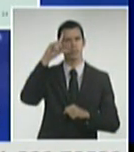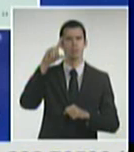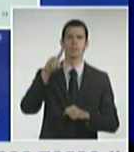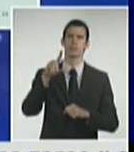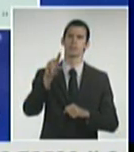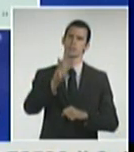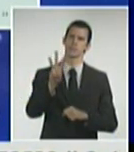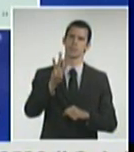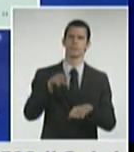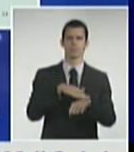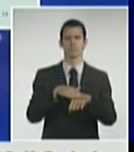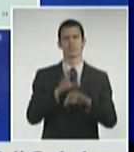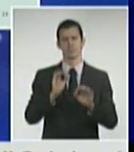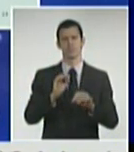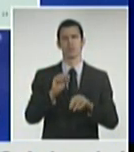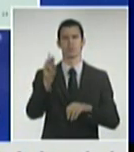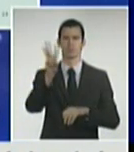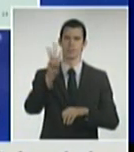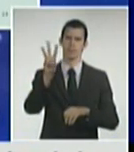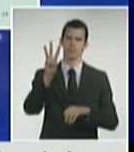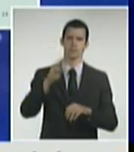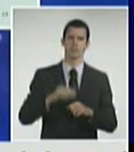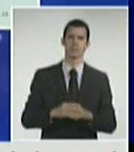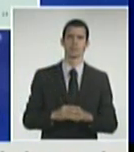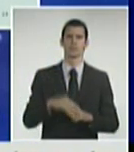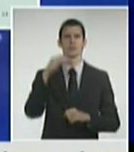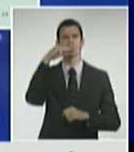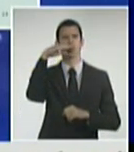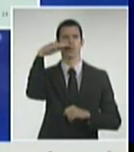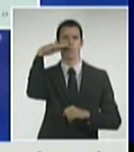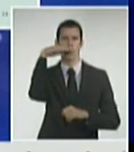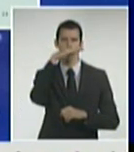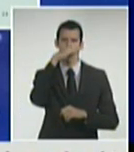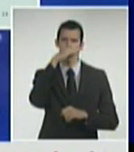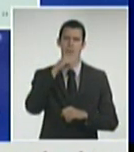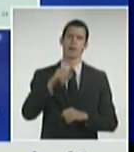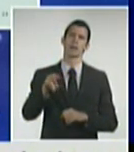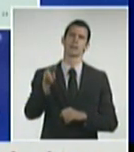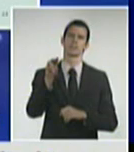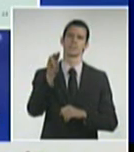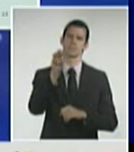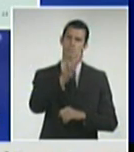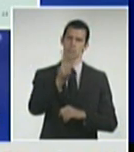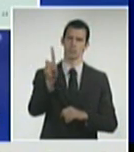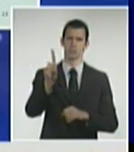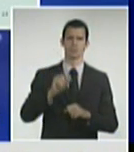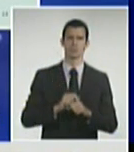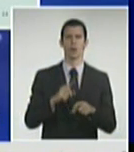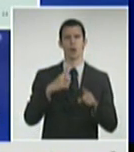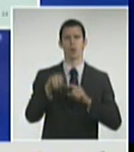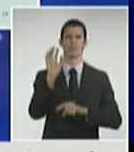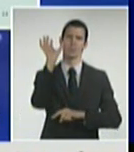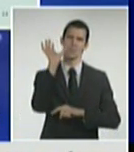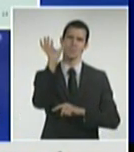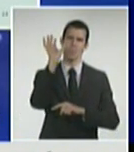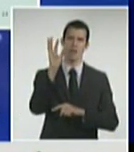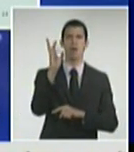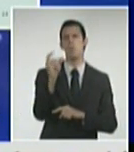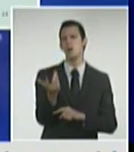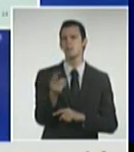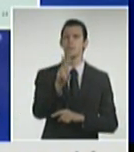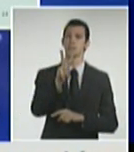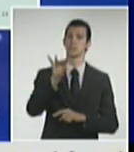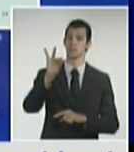33 y Guamá 31. Son las 4 cifras más elevadas ayer. Ahora, Mella diagnostica 27 pacientes, que con